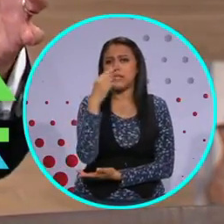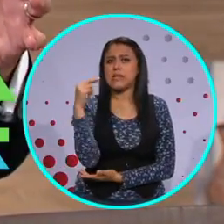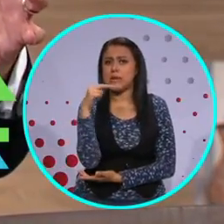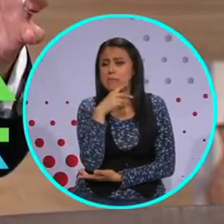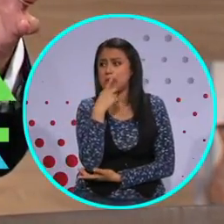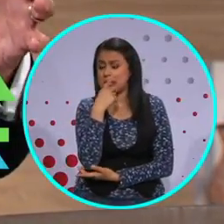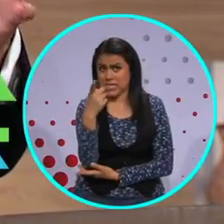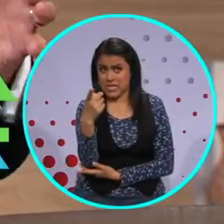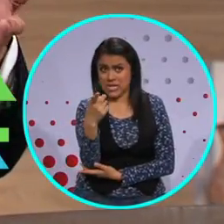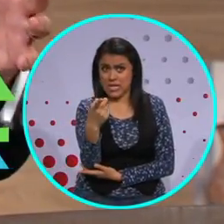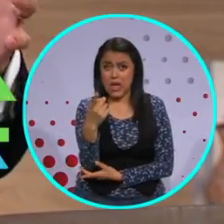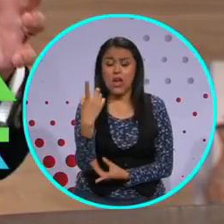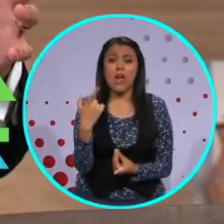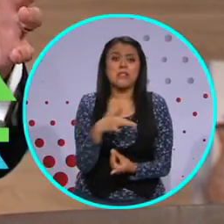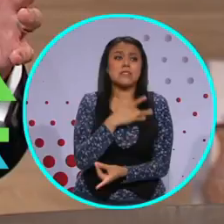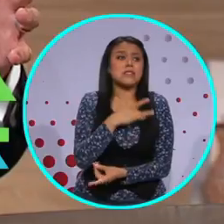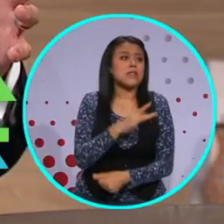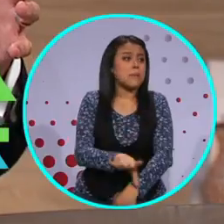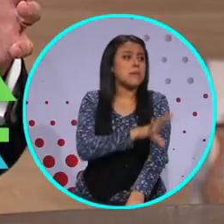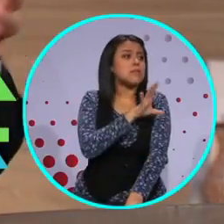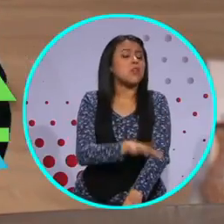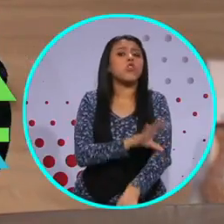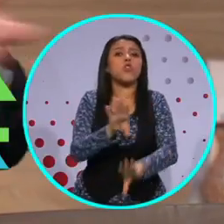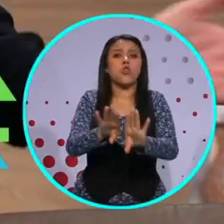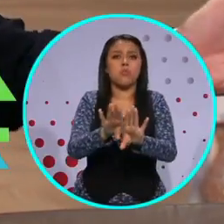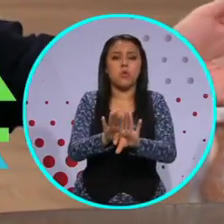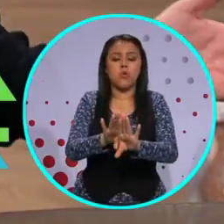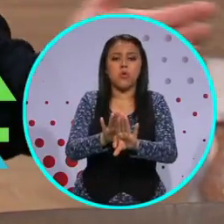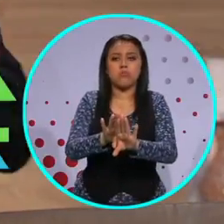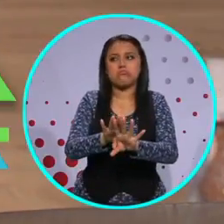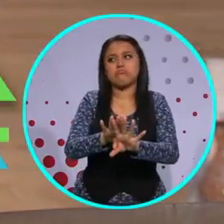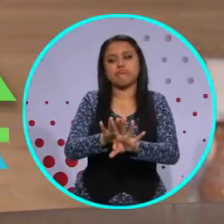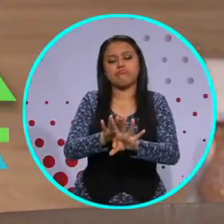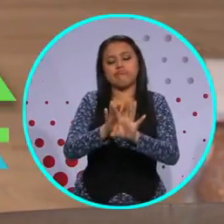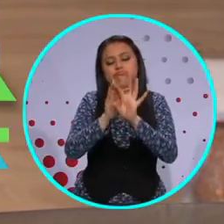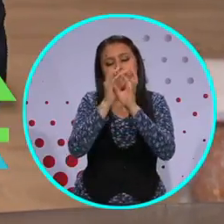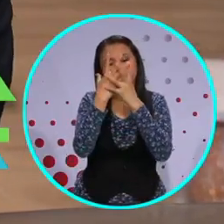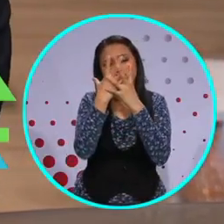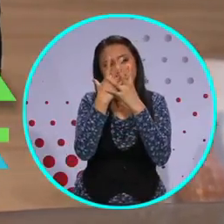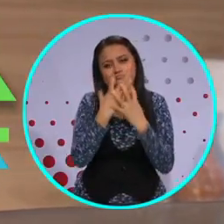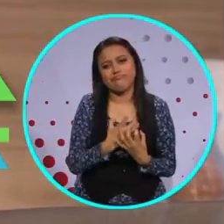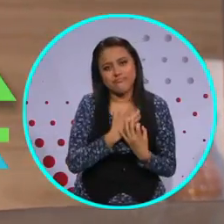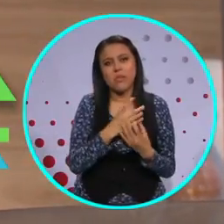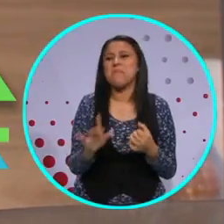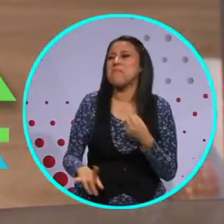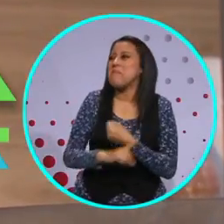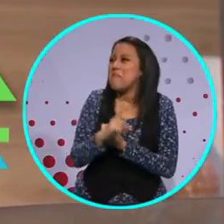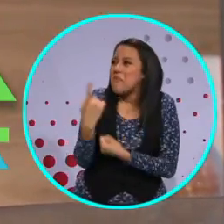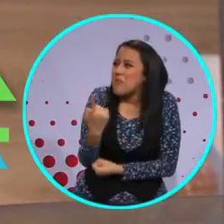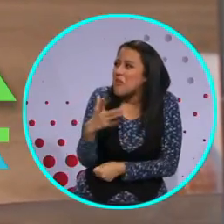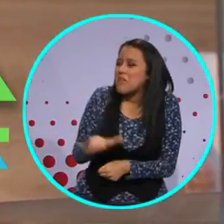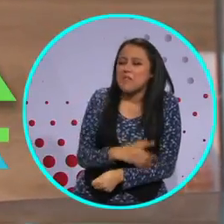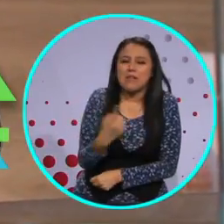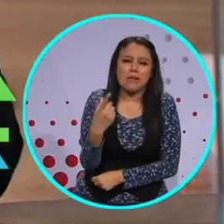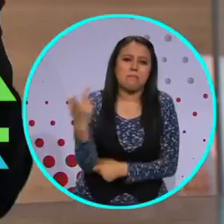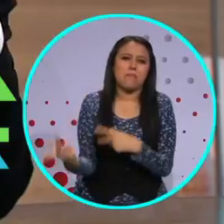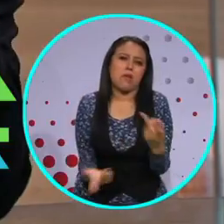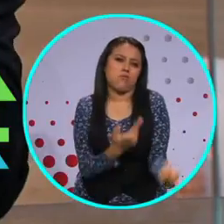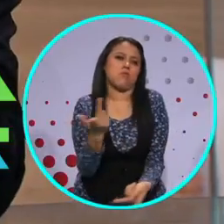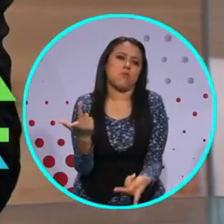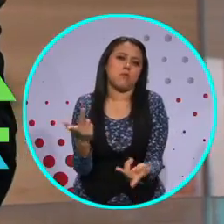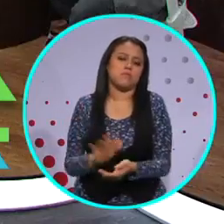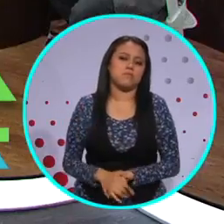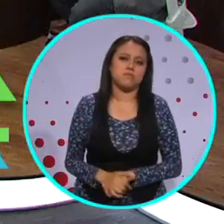puedo dar yo donde está el ánimo a los mexicanos por el suelo hermano sí sí sí sí para qué gastas tienes eso toda la infraestructura